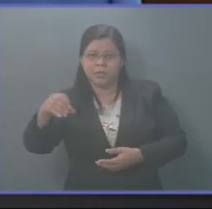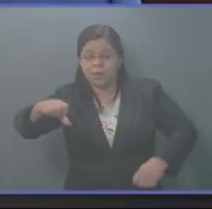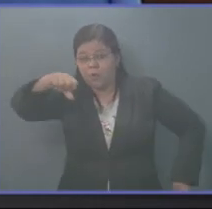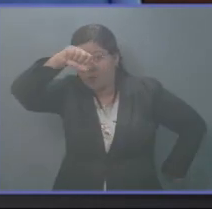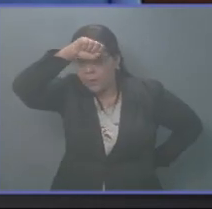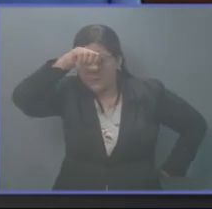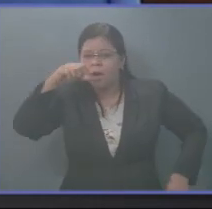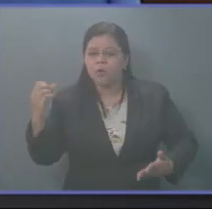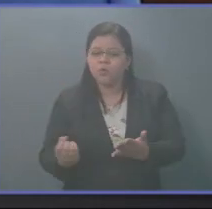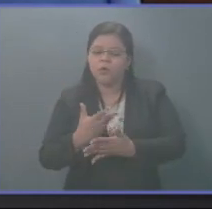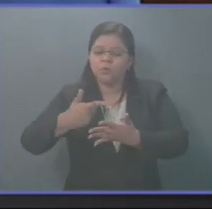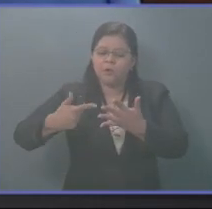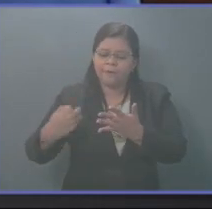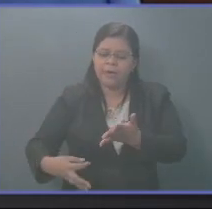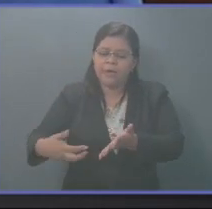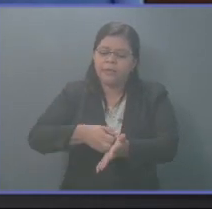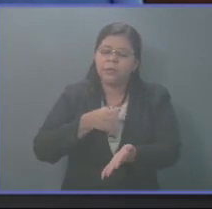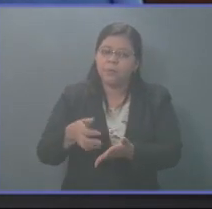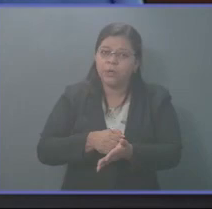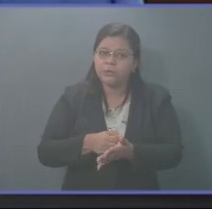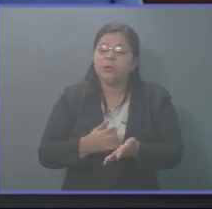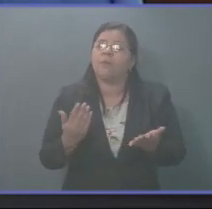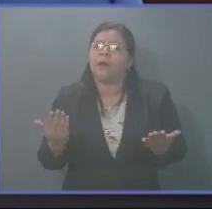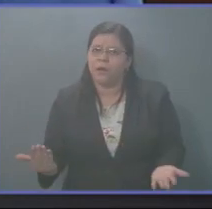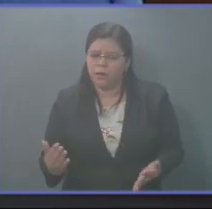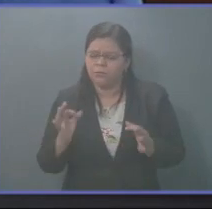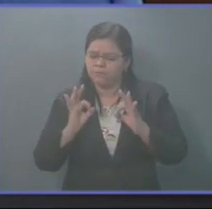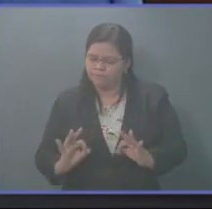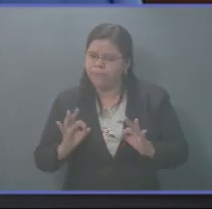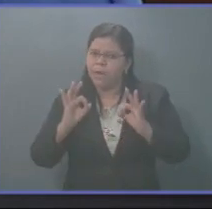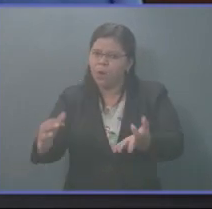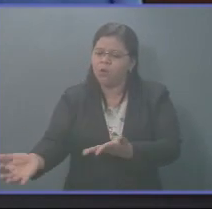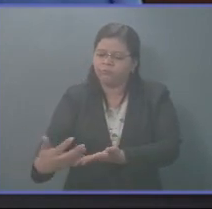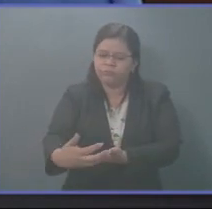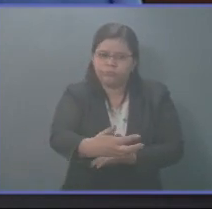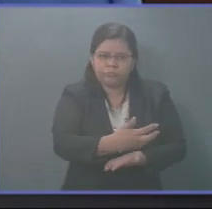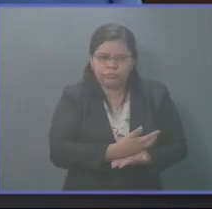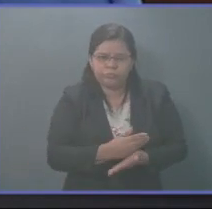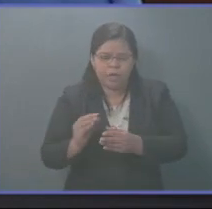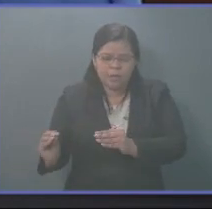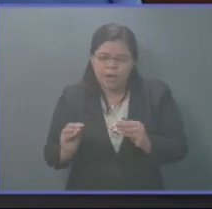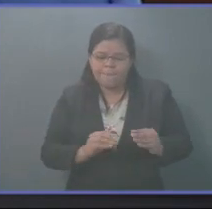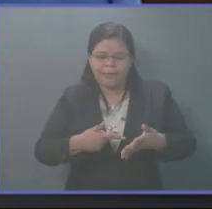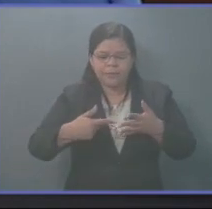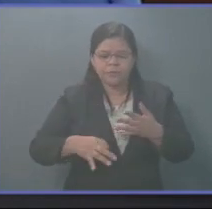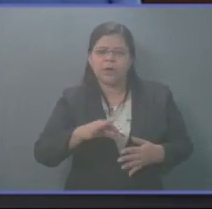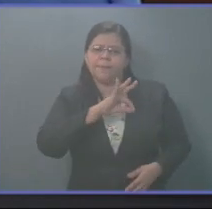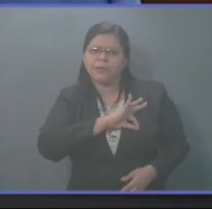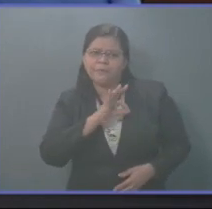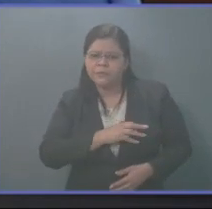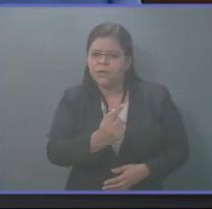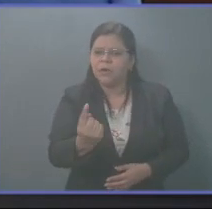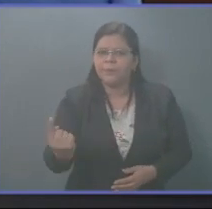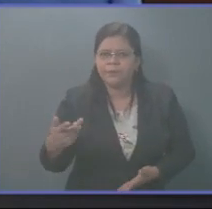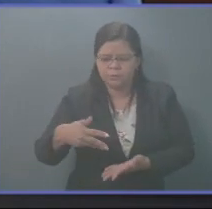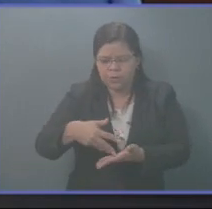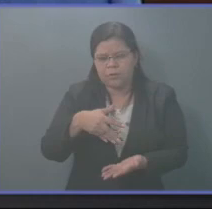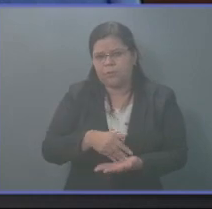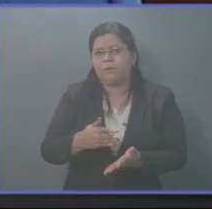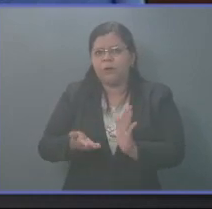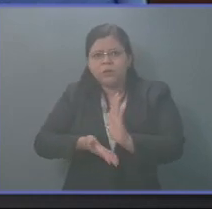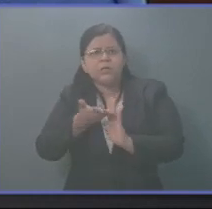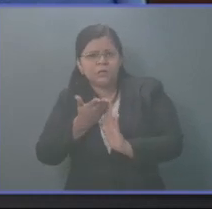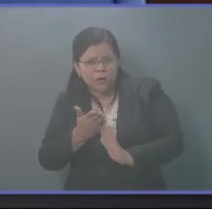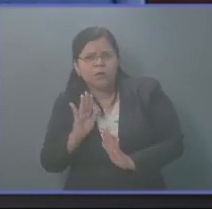ley que actualice la tarifa de impuestos vigente a fin de obtener una mejor recaudación proveniente de la aplicación de la misma para beneficio de sus habitantes, contribuyendo así al desarrollo